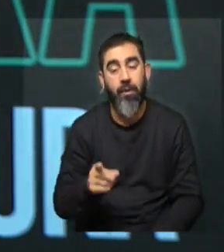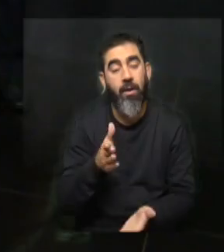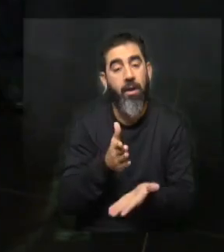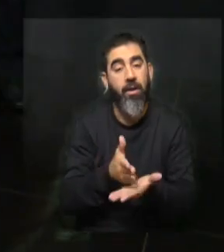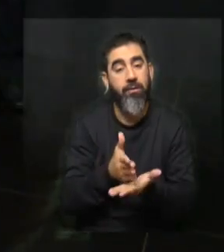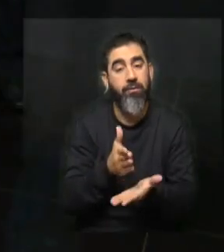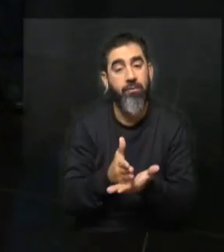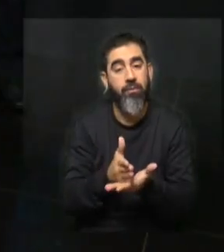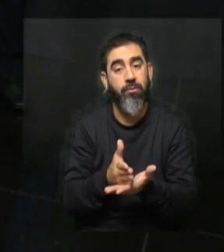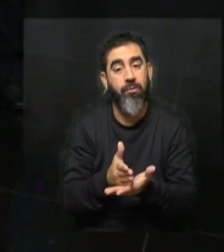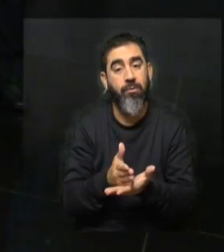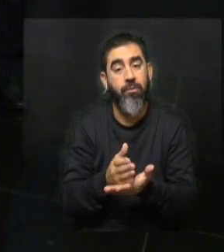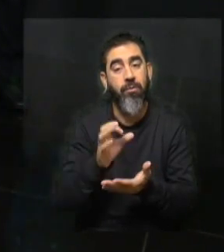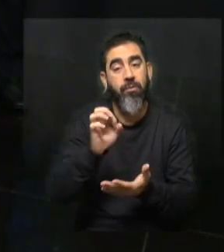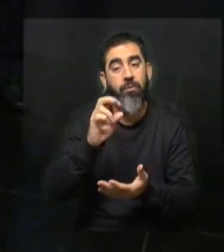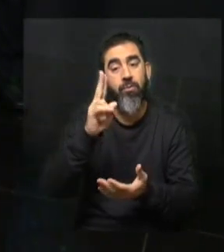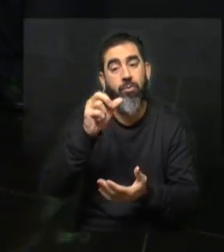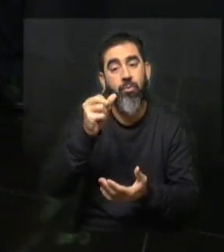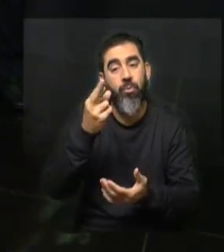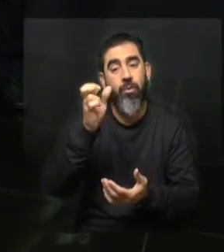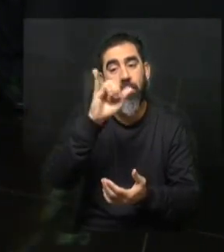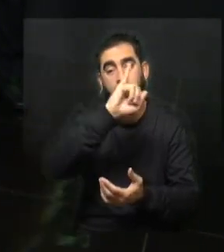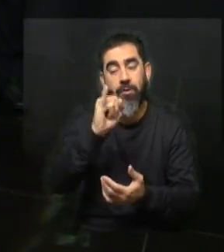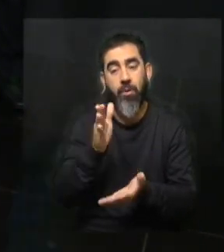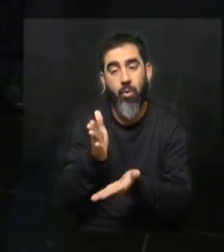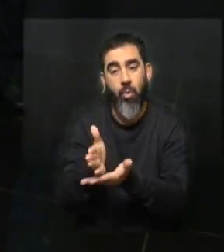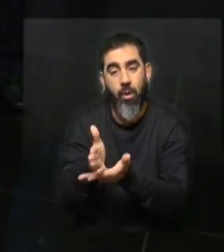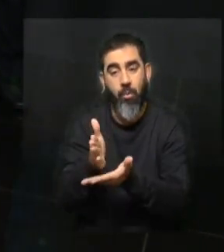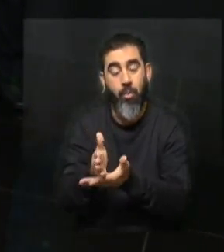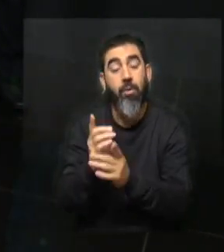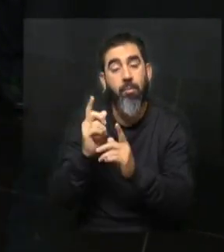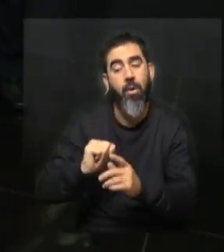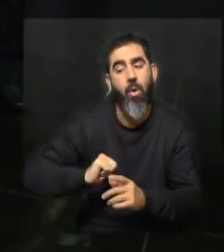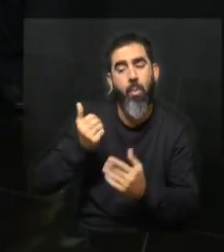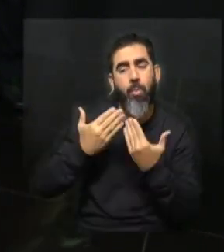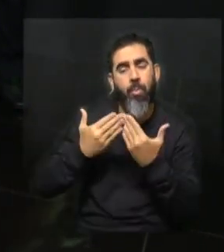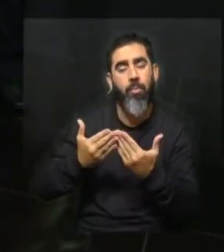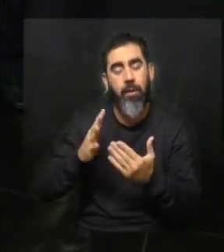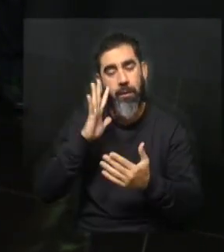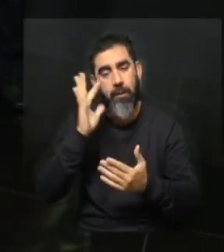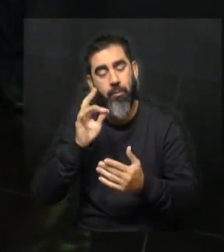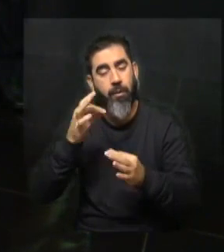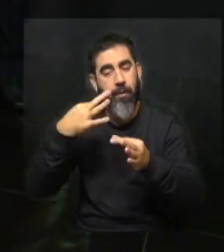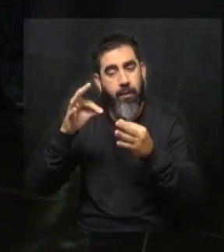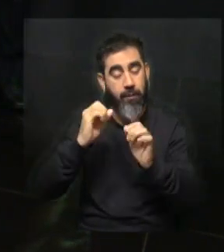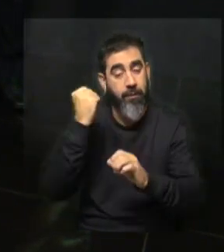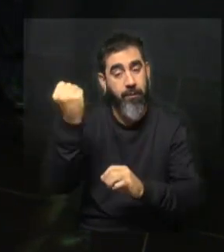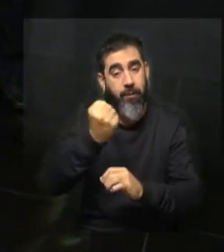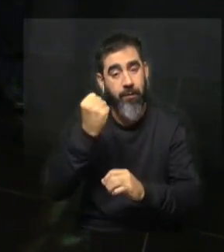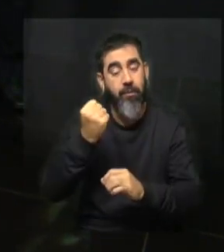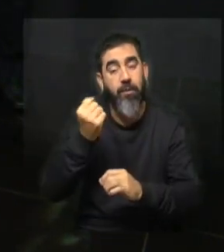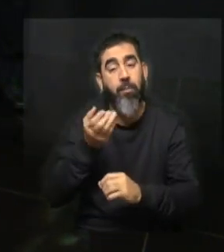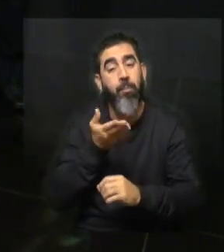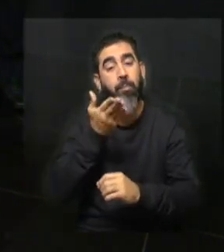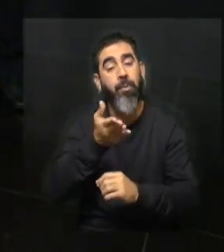menos en dramaturgia con Roberto Suárez que colabora en la obra y aproveché a preguntarle perdón hay un detalle además no menor Pide